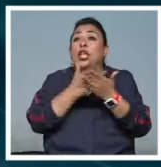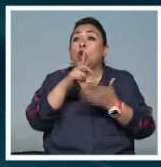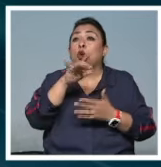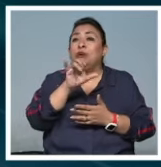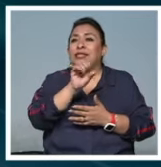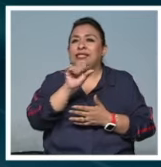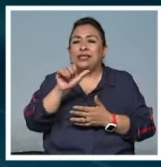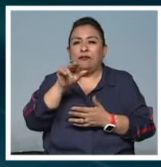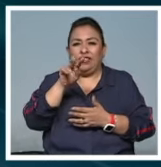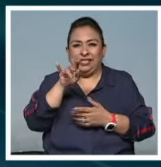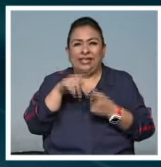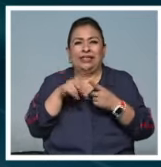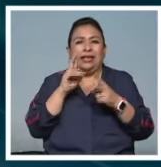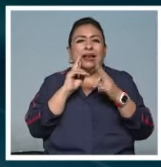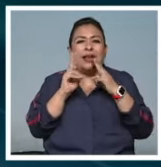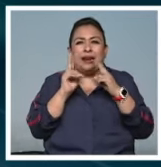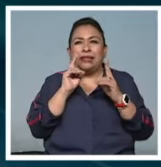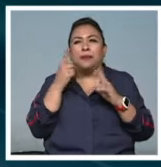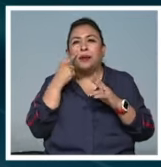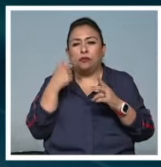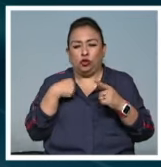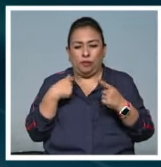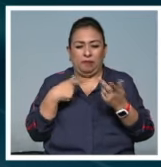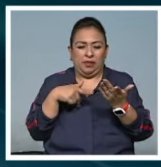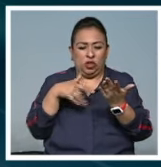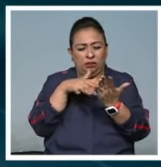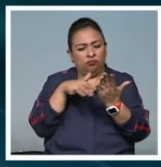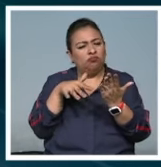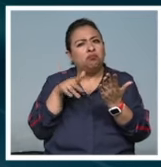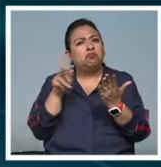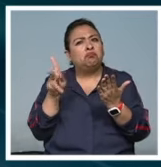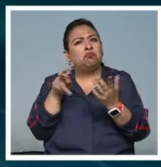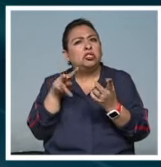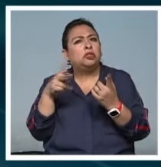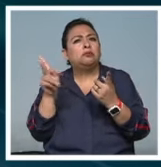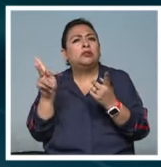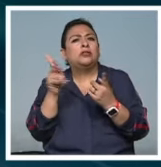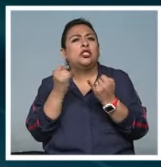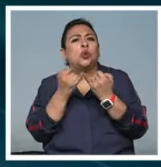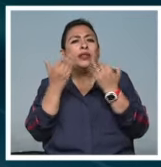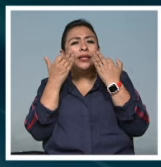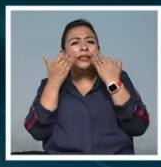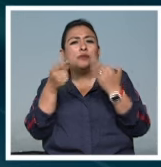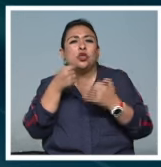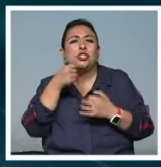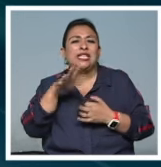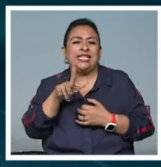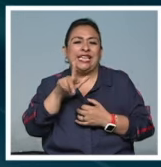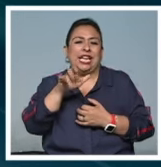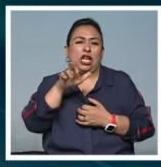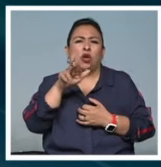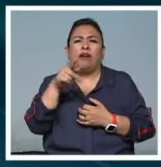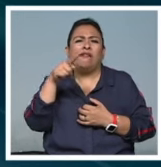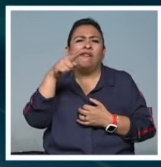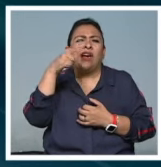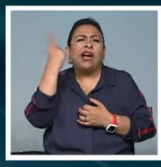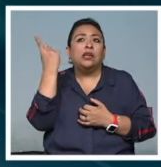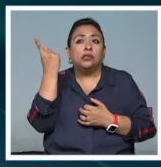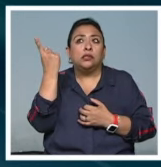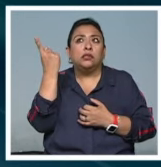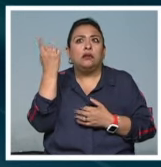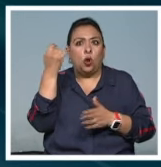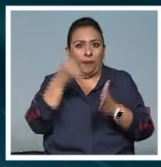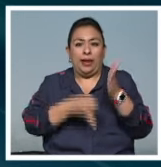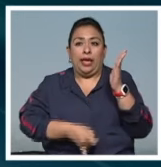Vicente. La narrativa emplaza al lector en un punto de vista similar al testimonio de la niña Leonora, simple y a la vez